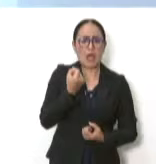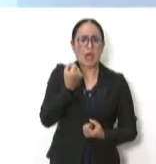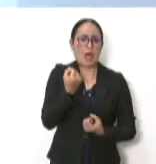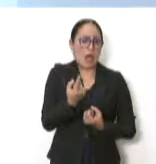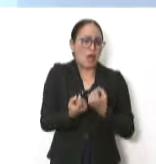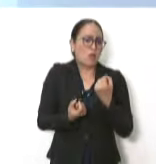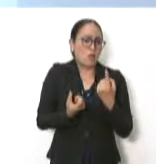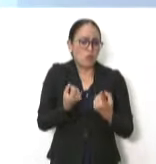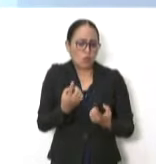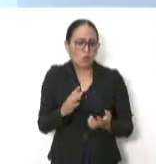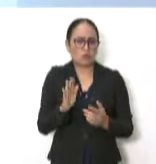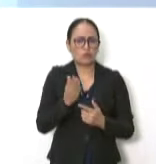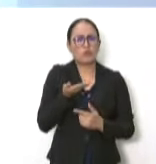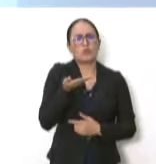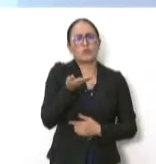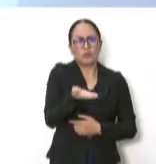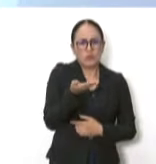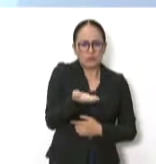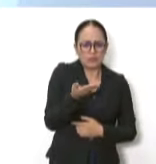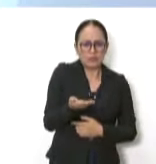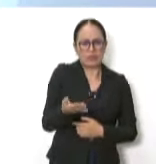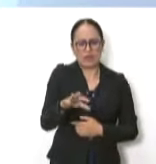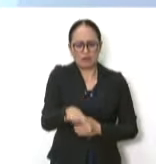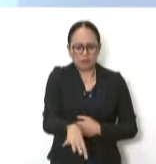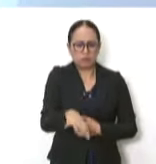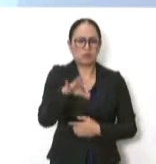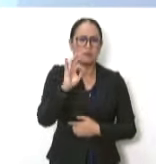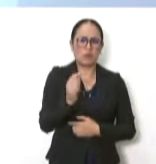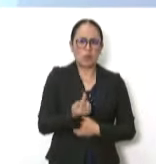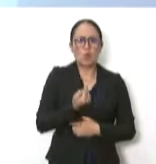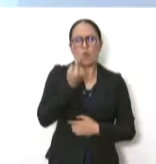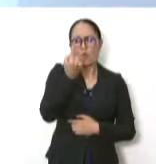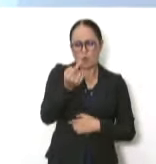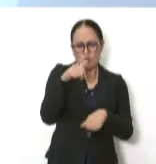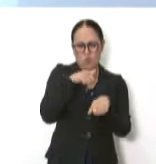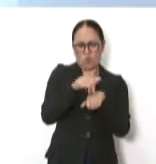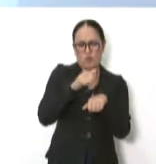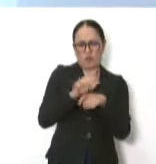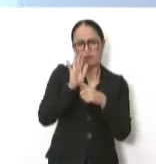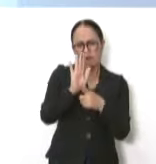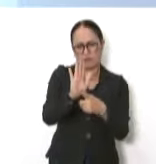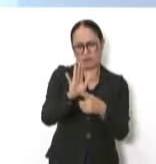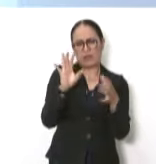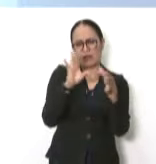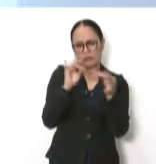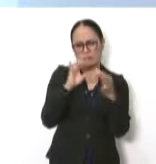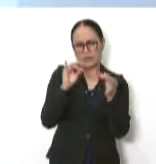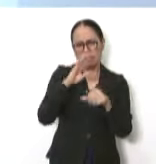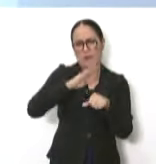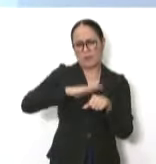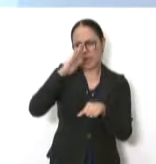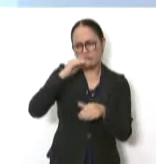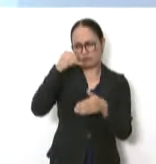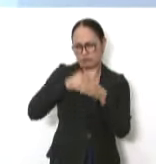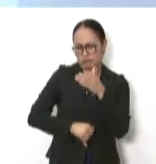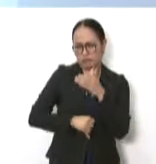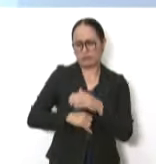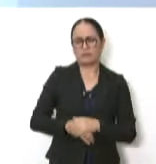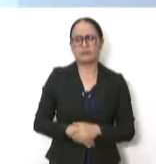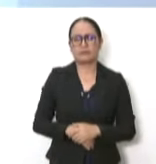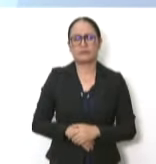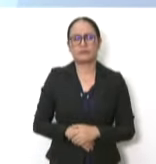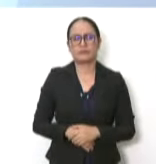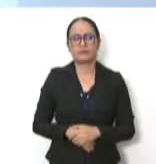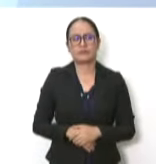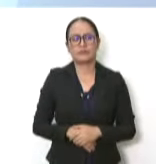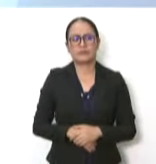escogemos o solicitamos exponer algún asunto. Es el caso para su